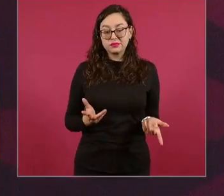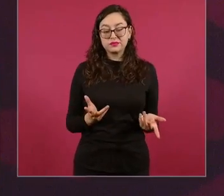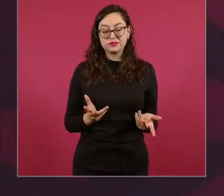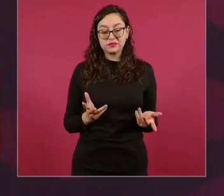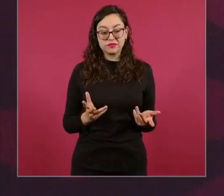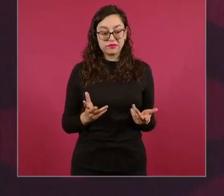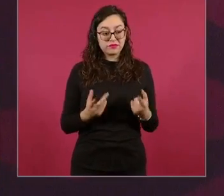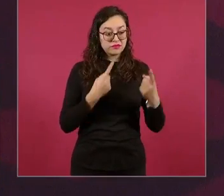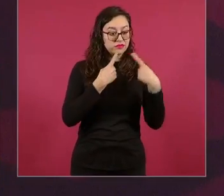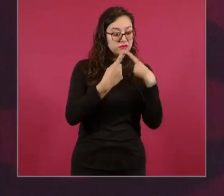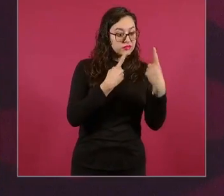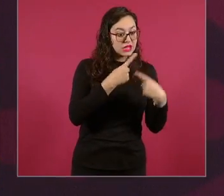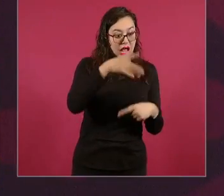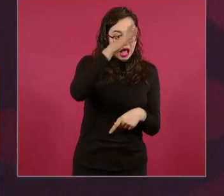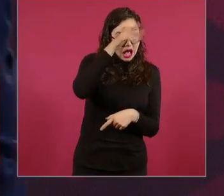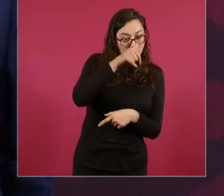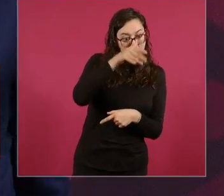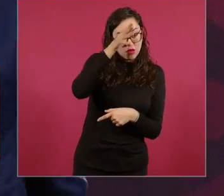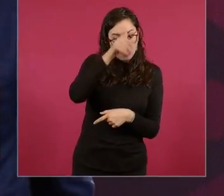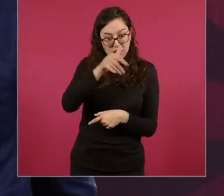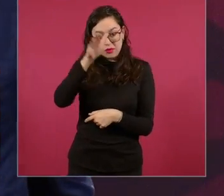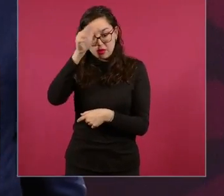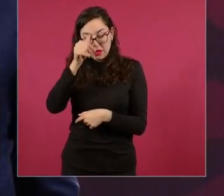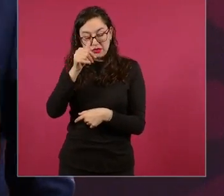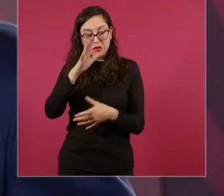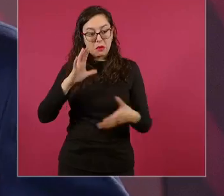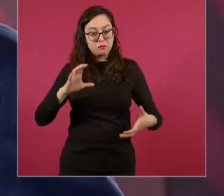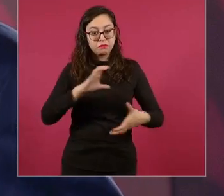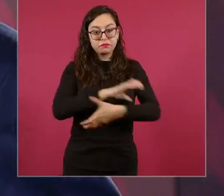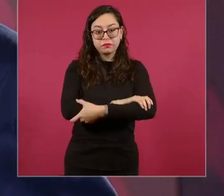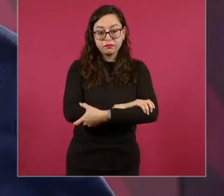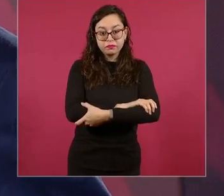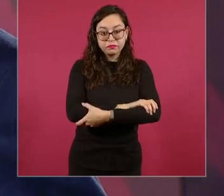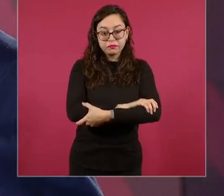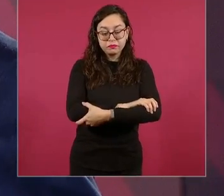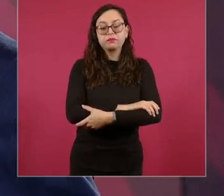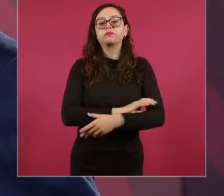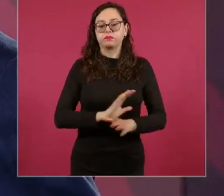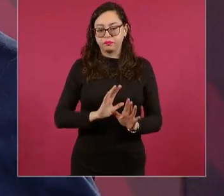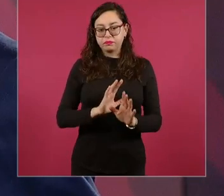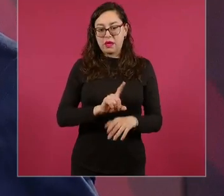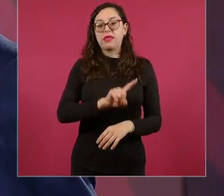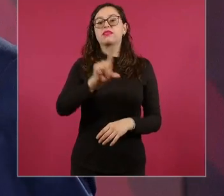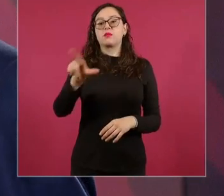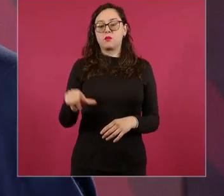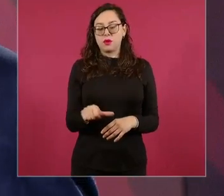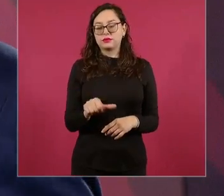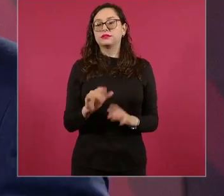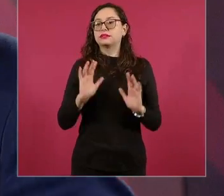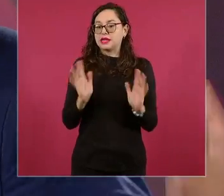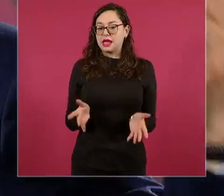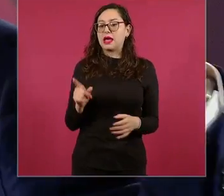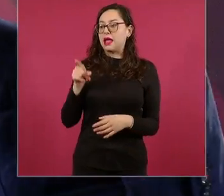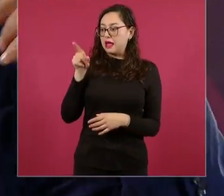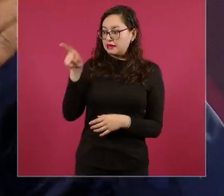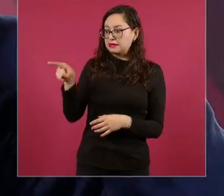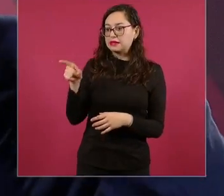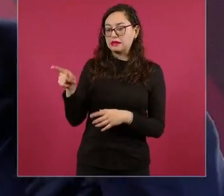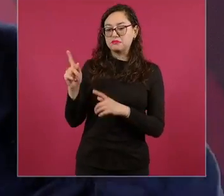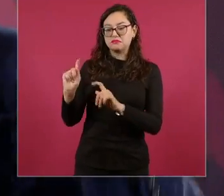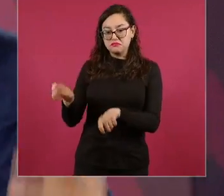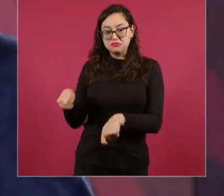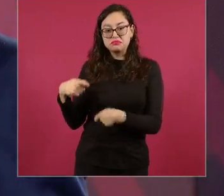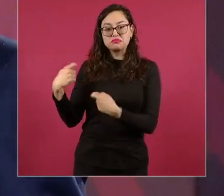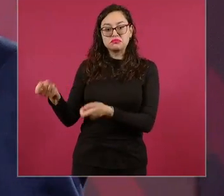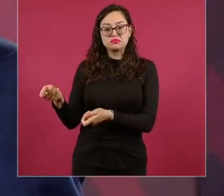arriba y esto viene de tiempo